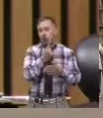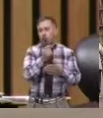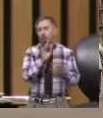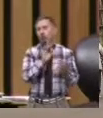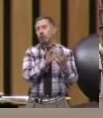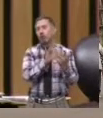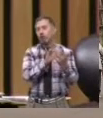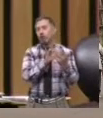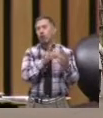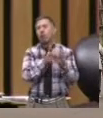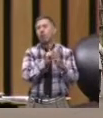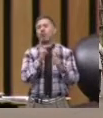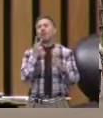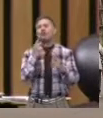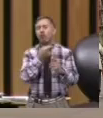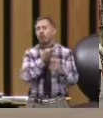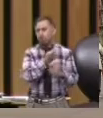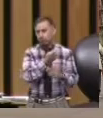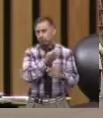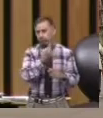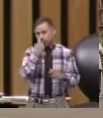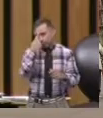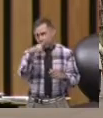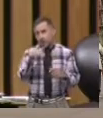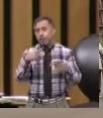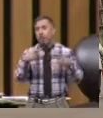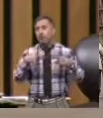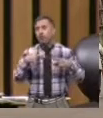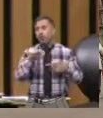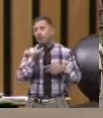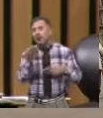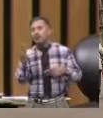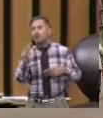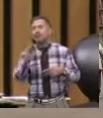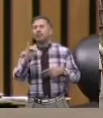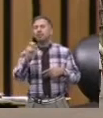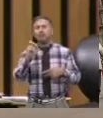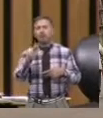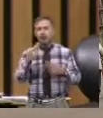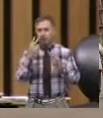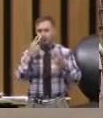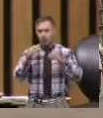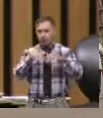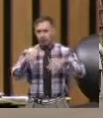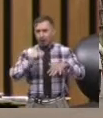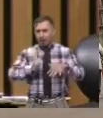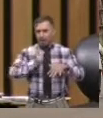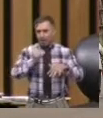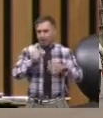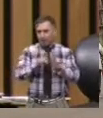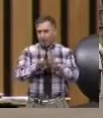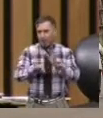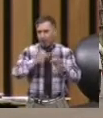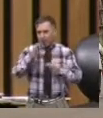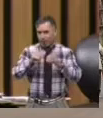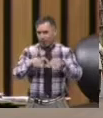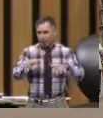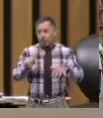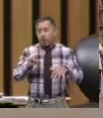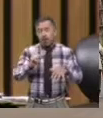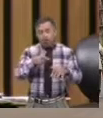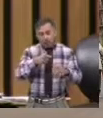partido político justamente para utilizar influencers como estrategia publicitaria. Así que el proyecto ofrece pruebas de